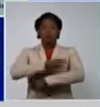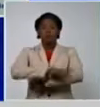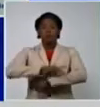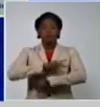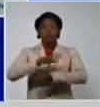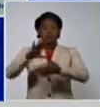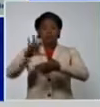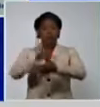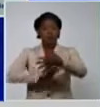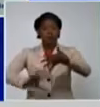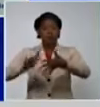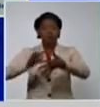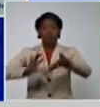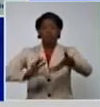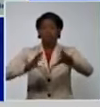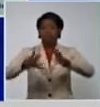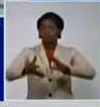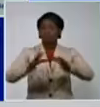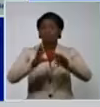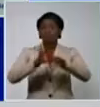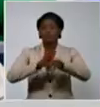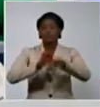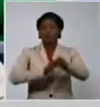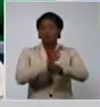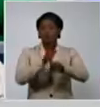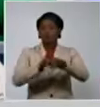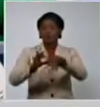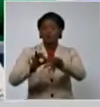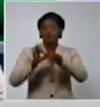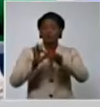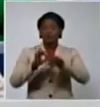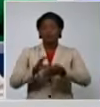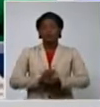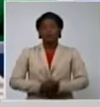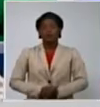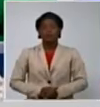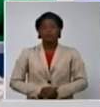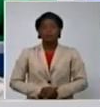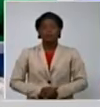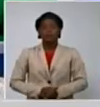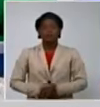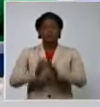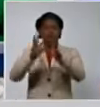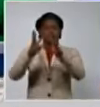Américas tienen la cifra mayor. En letalidad,